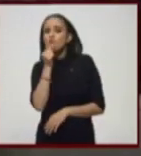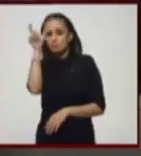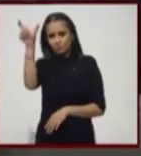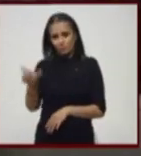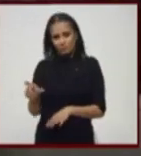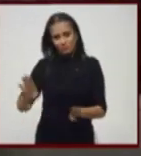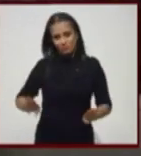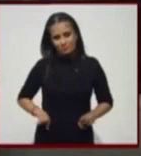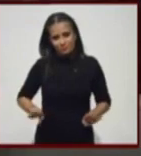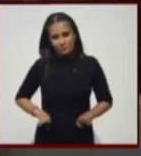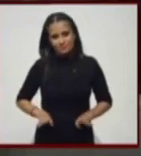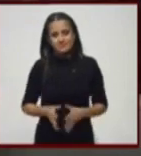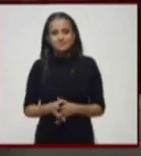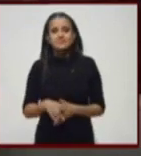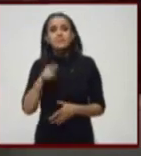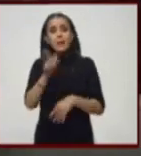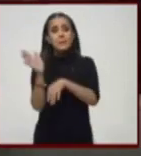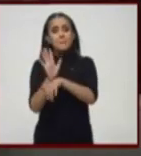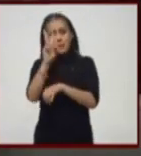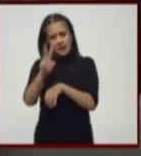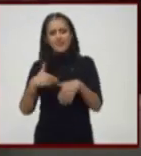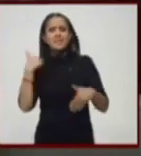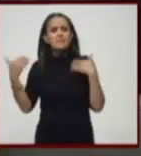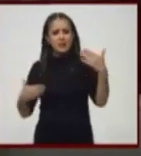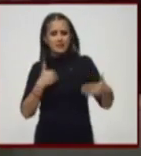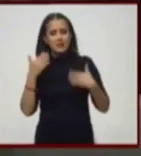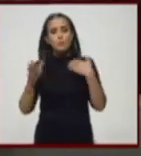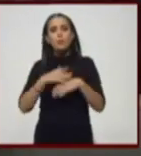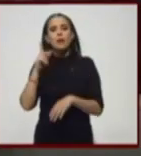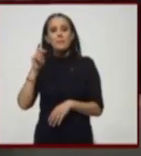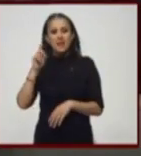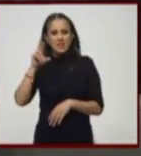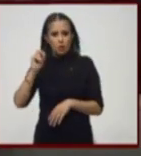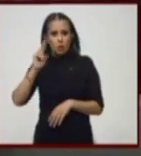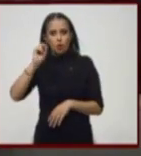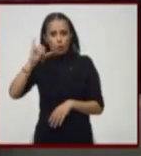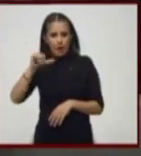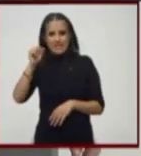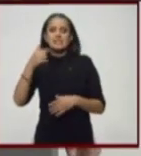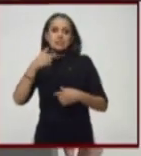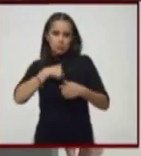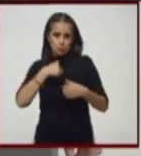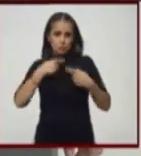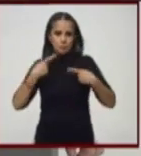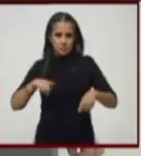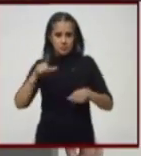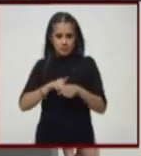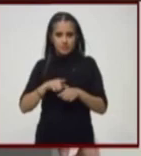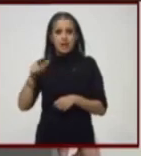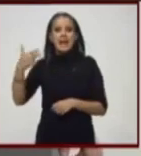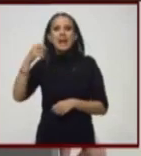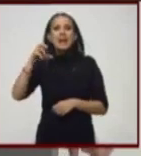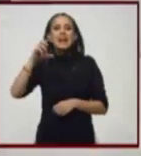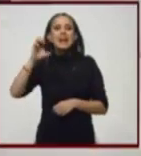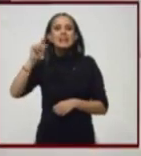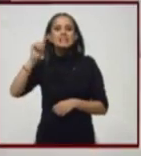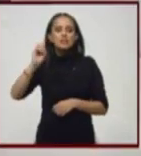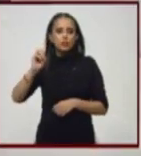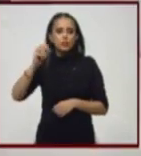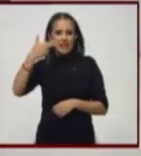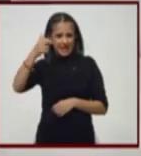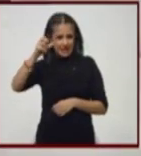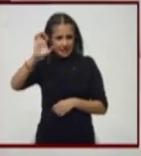elementos es una película muy divertida porque pedro rojas el personaje que yo hago un poquito es el nuestro como en ser honesto cometer un papel